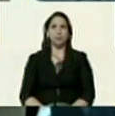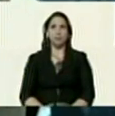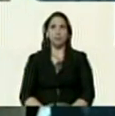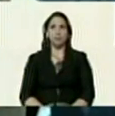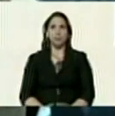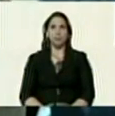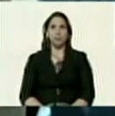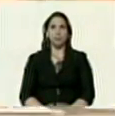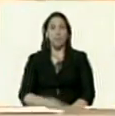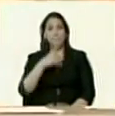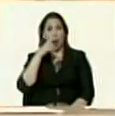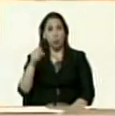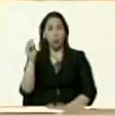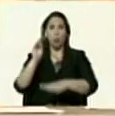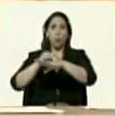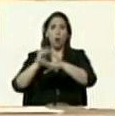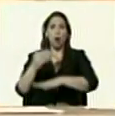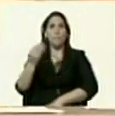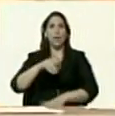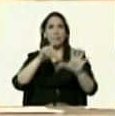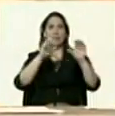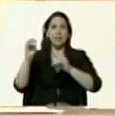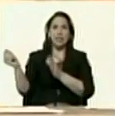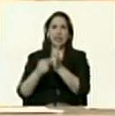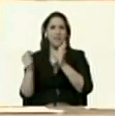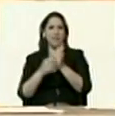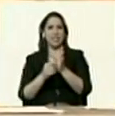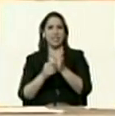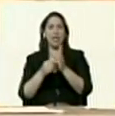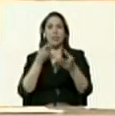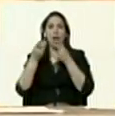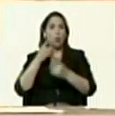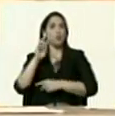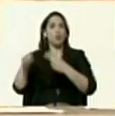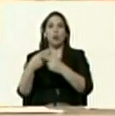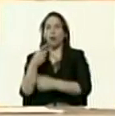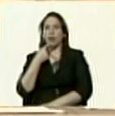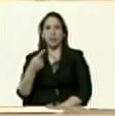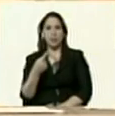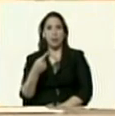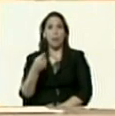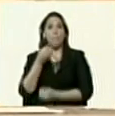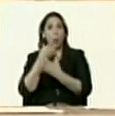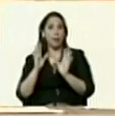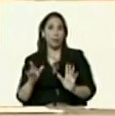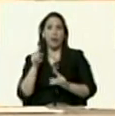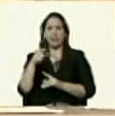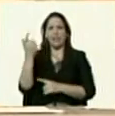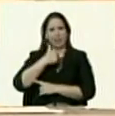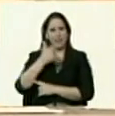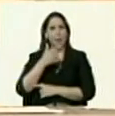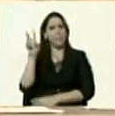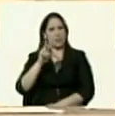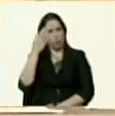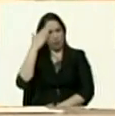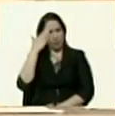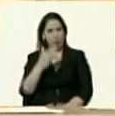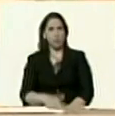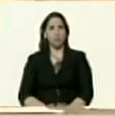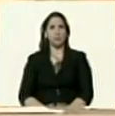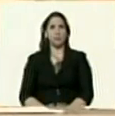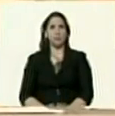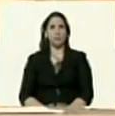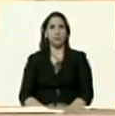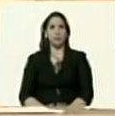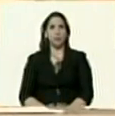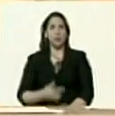que Maduro ha convocado más de 600 veces el diálogo, no lo van a decir, pero bueno, es la realidad, Venezuela lo sabe.